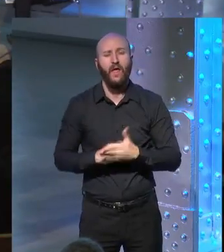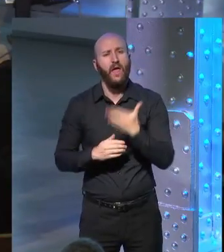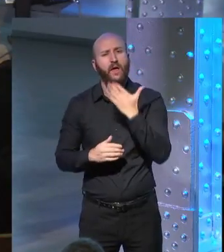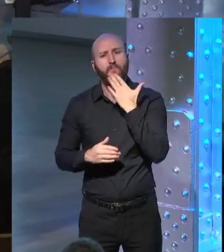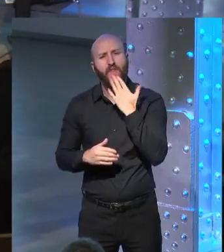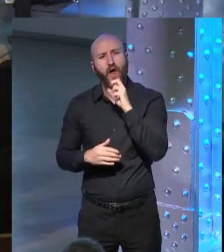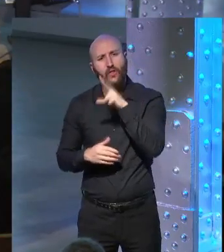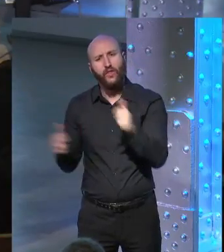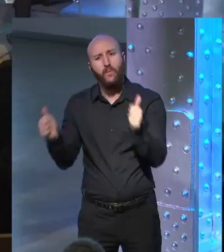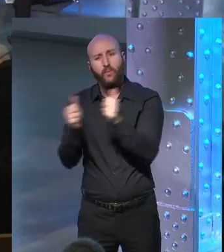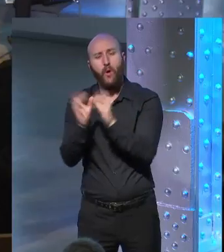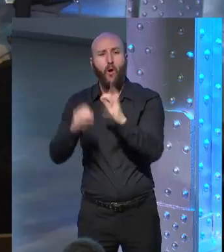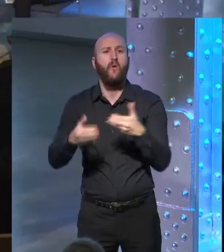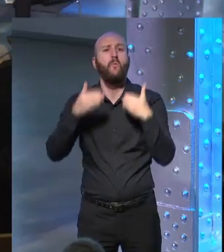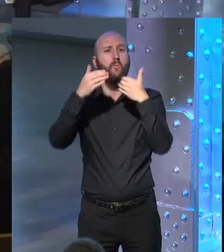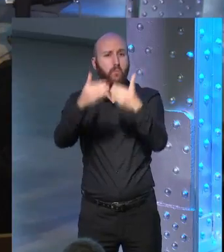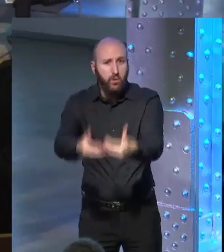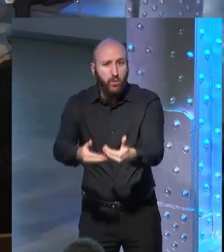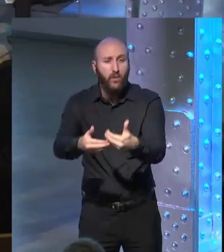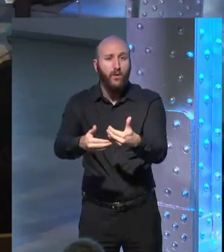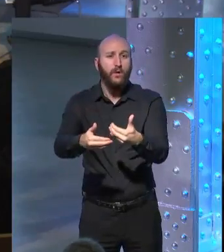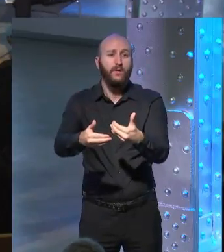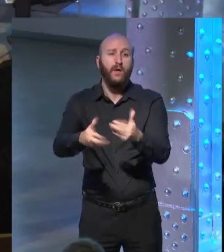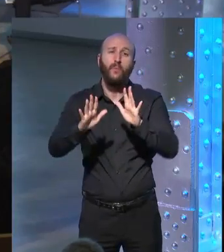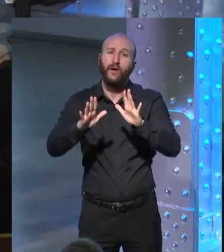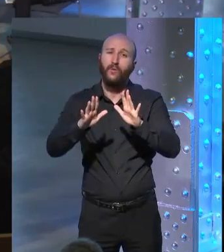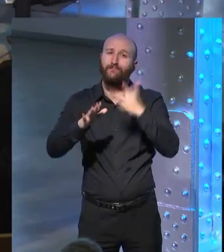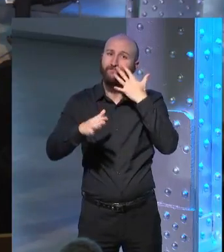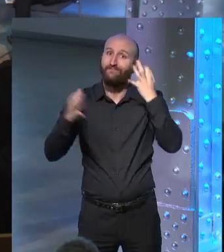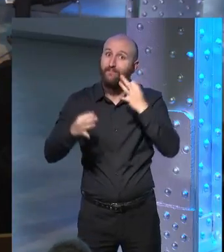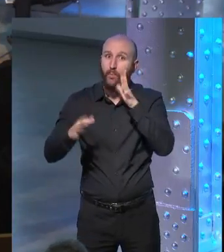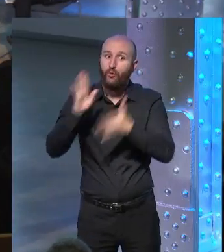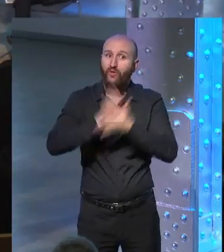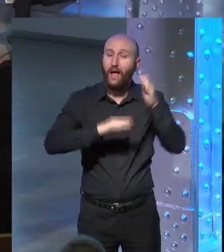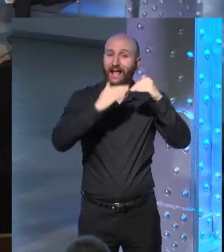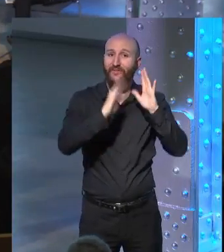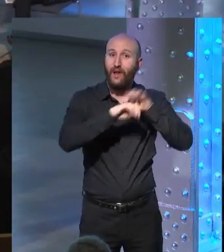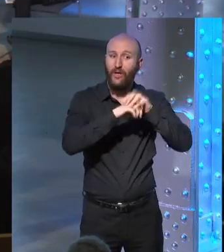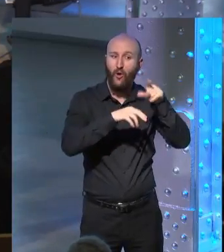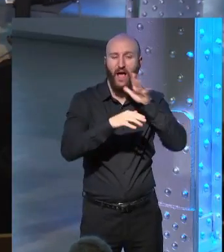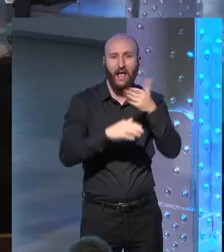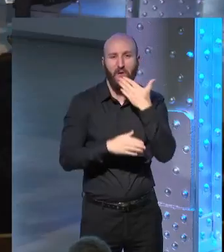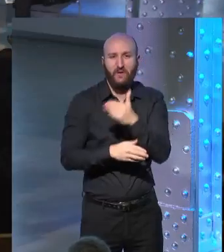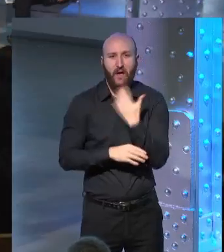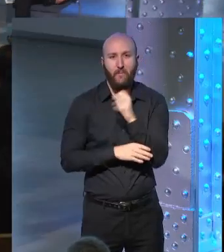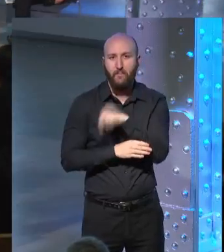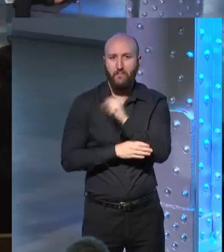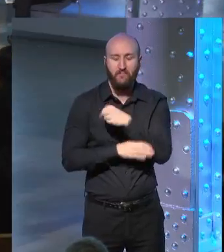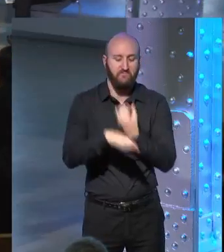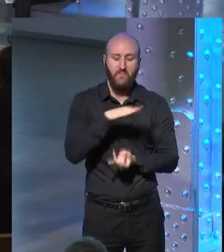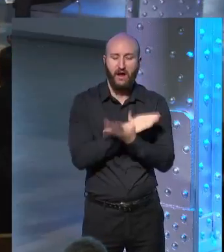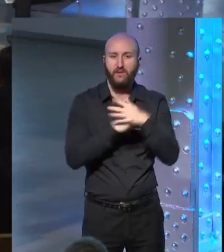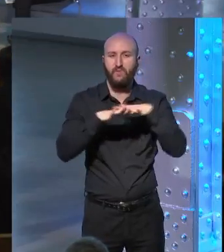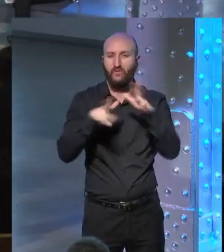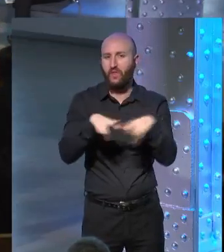entonces provocar que sin querer lo hagan en casa de un amigo sin el consentimiento. O sea, ahí también, claro, es que es tan difícil poner que en cada caso se haga de